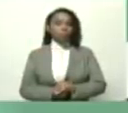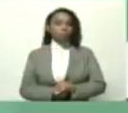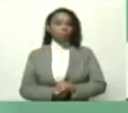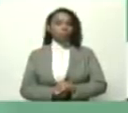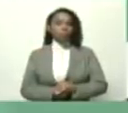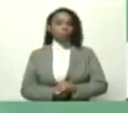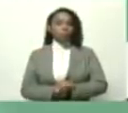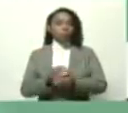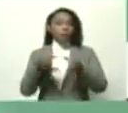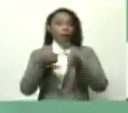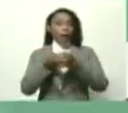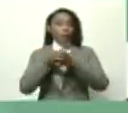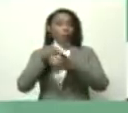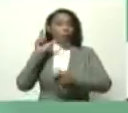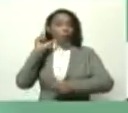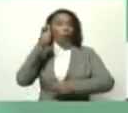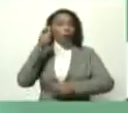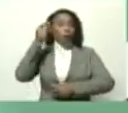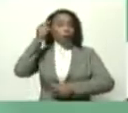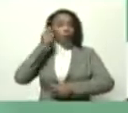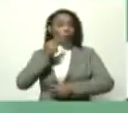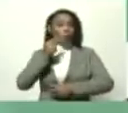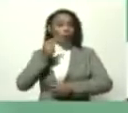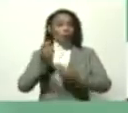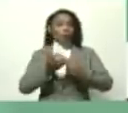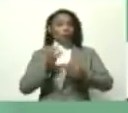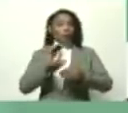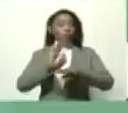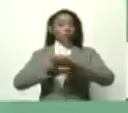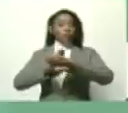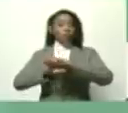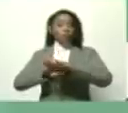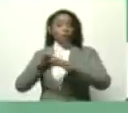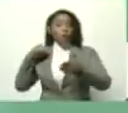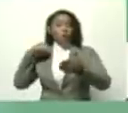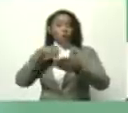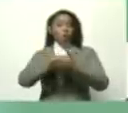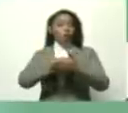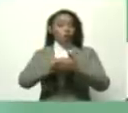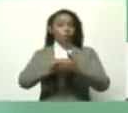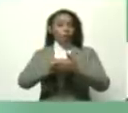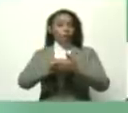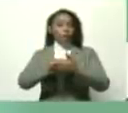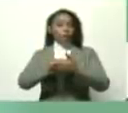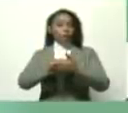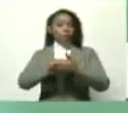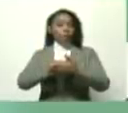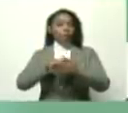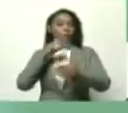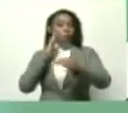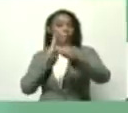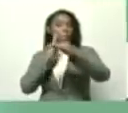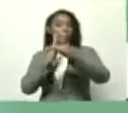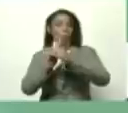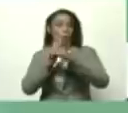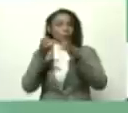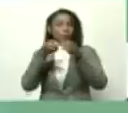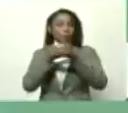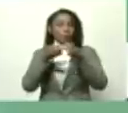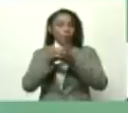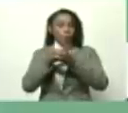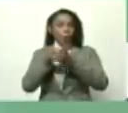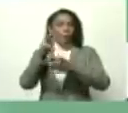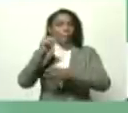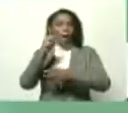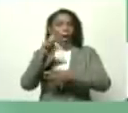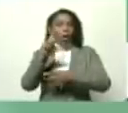Y el grupo de Guárico y Sucre recibió un golpe noble con la neutralización del Maloni y de la banda del